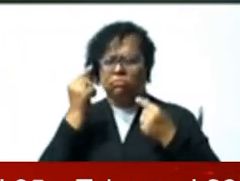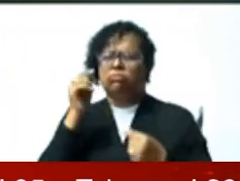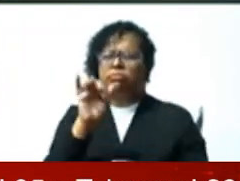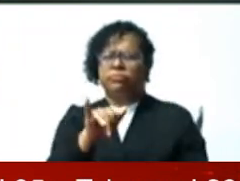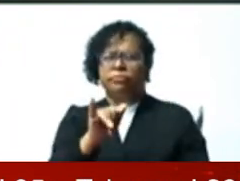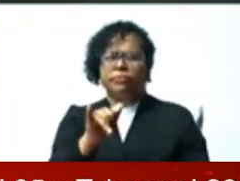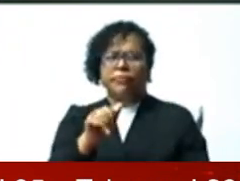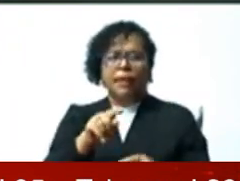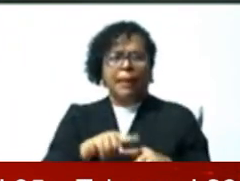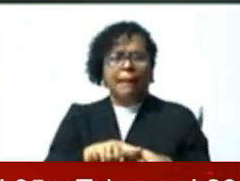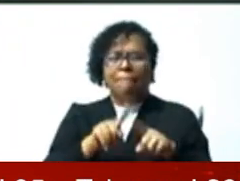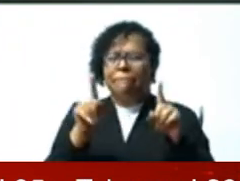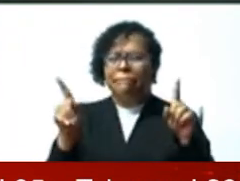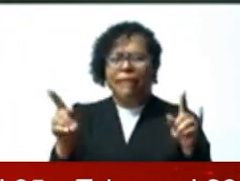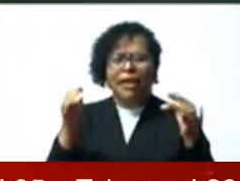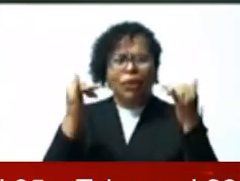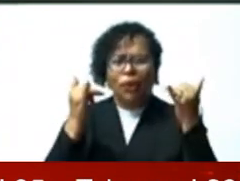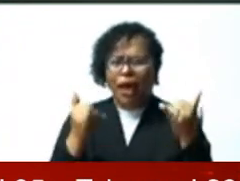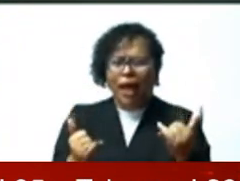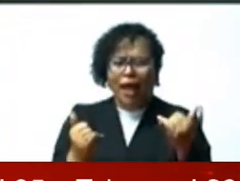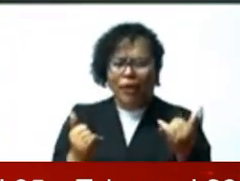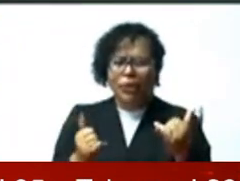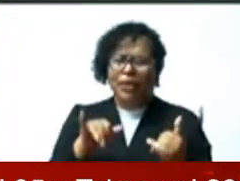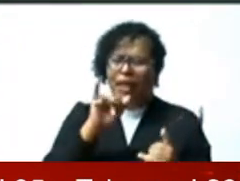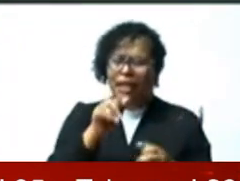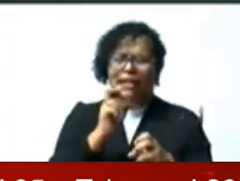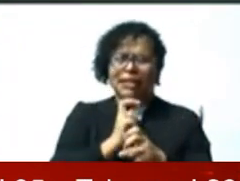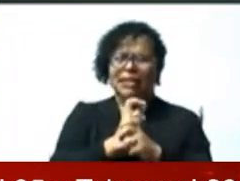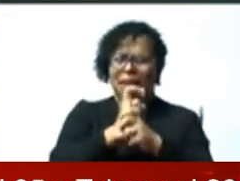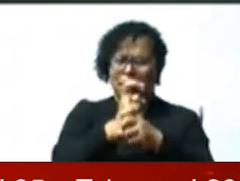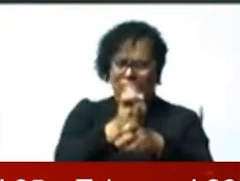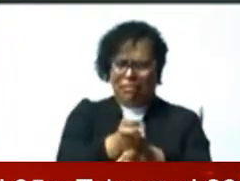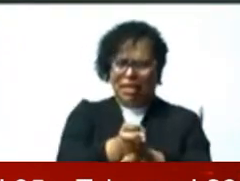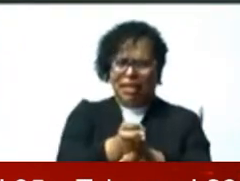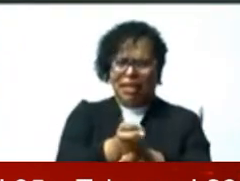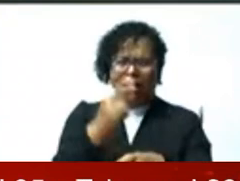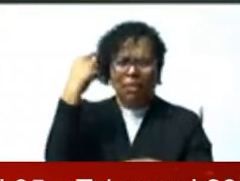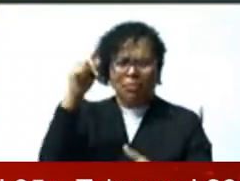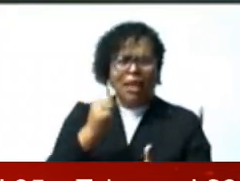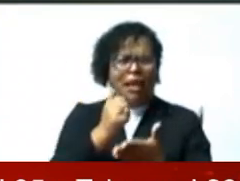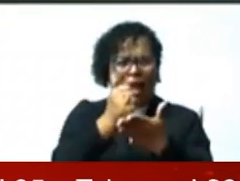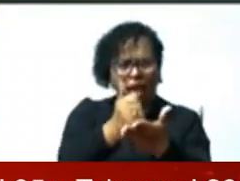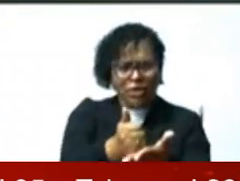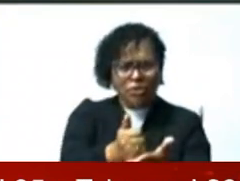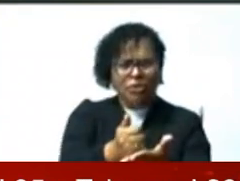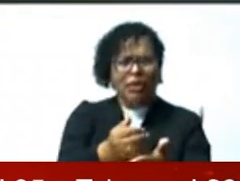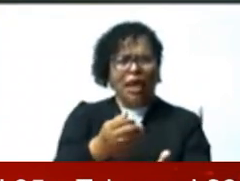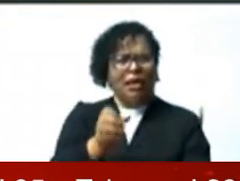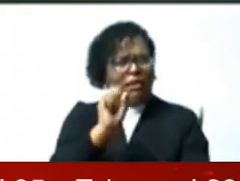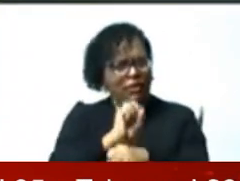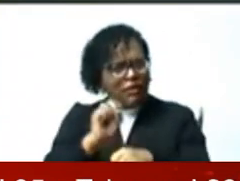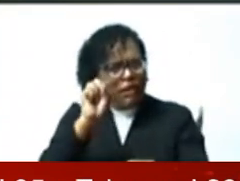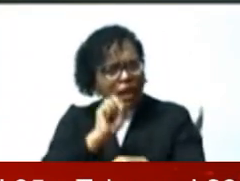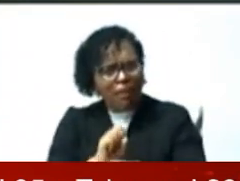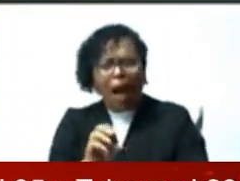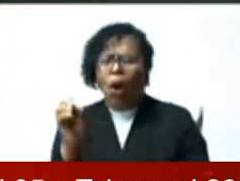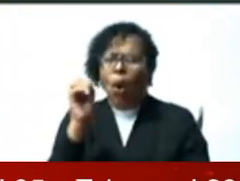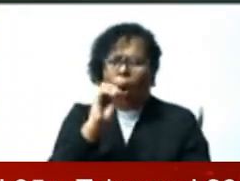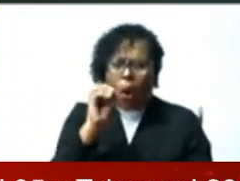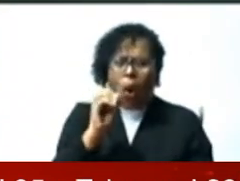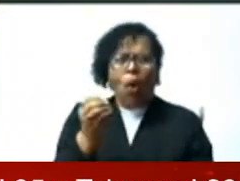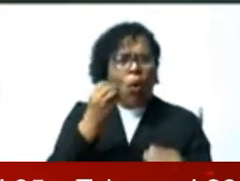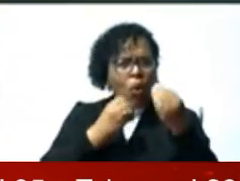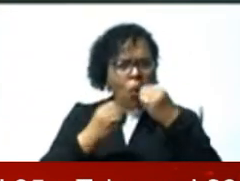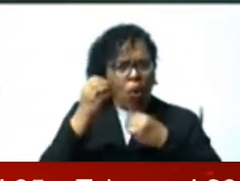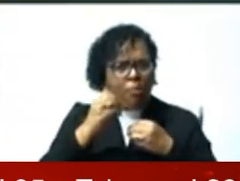es que nada tiene que ver ni con la falta de oportunidad, ni con desempleo, ni con el alto costo de la vida, ni con los temas que realmente le importan a los